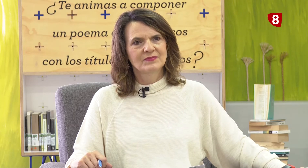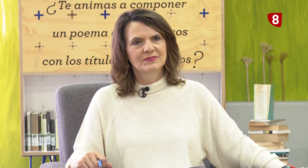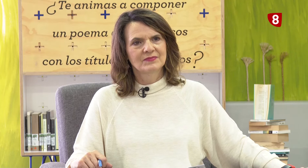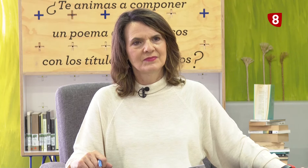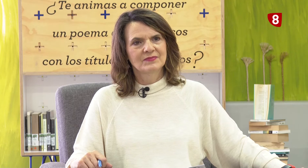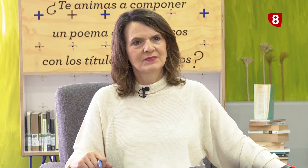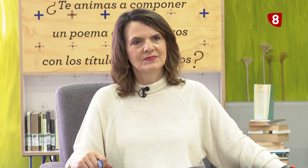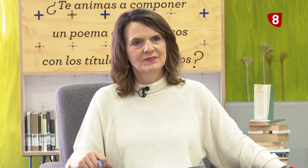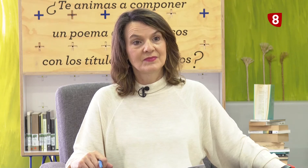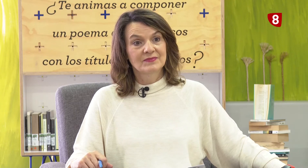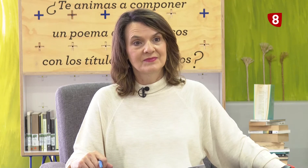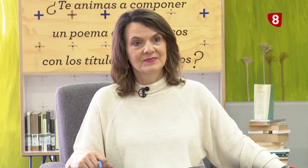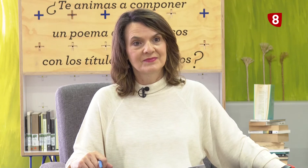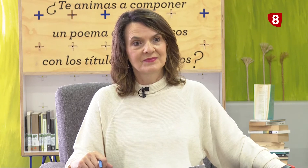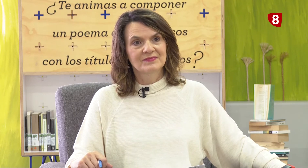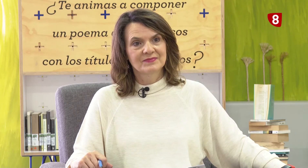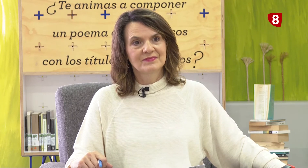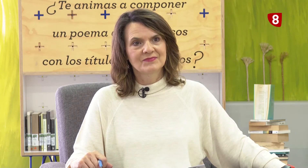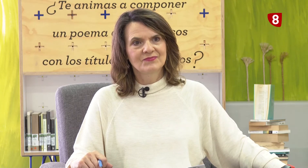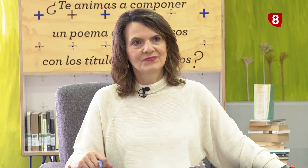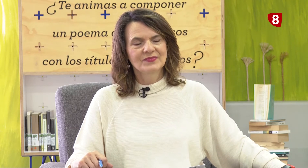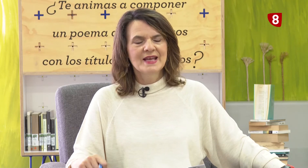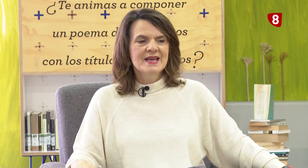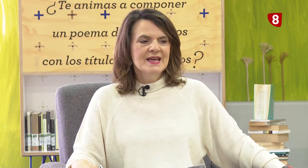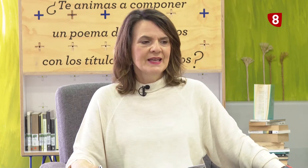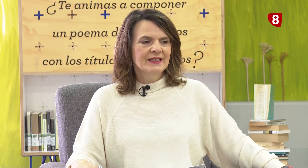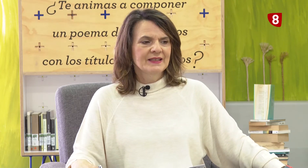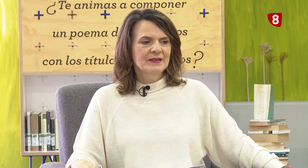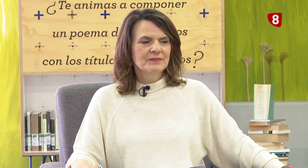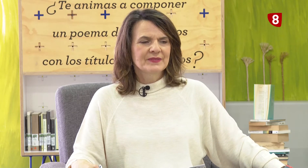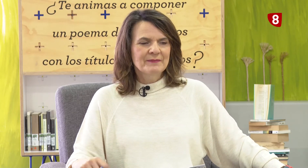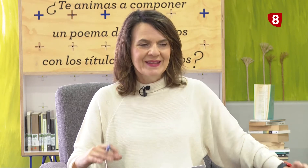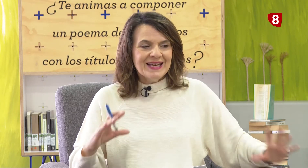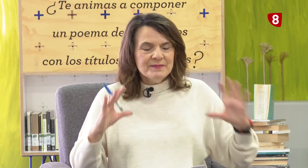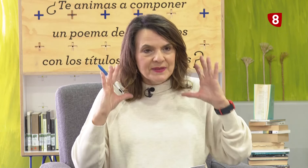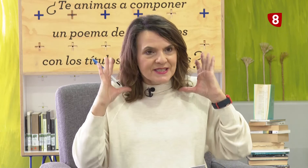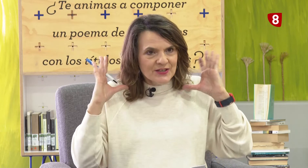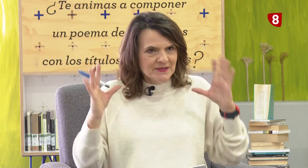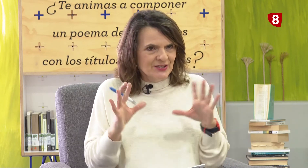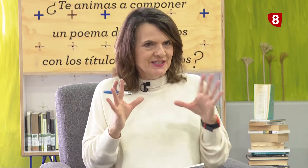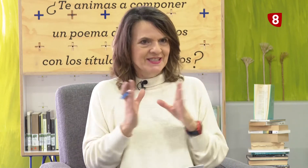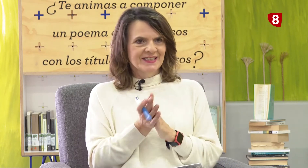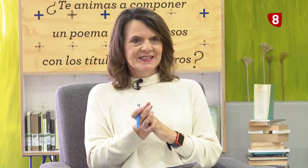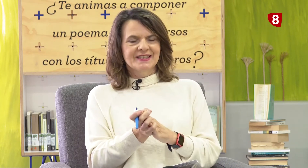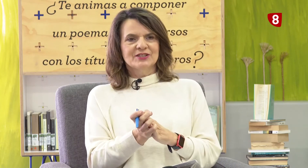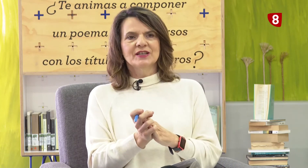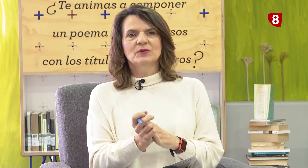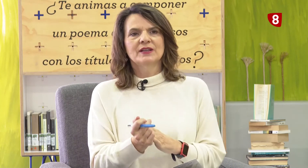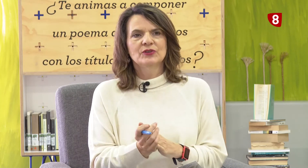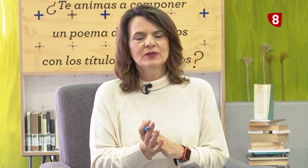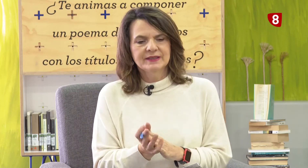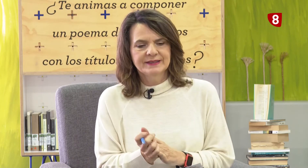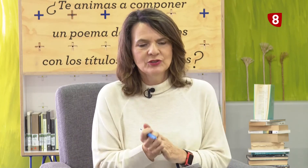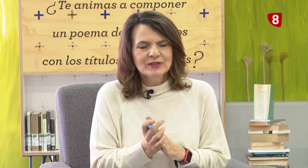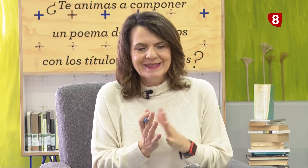inclusión y un dominio de la lengua en todo aspecto. Me da la impresión a mí no sé si estoy